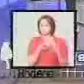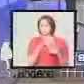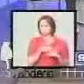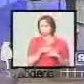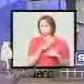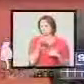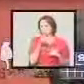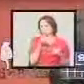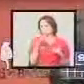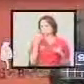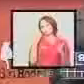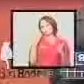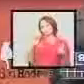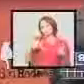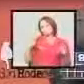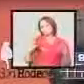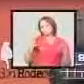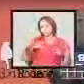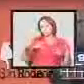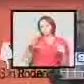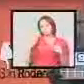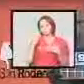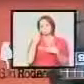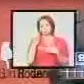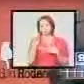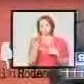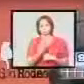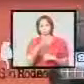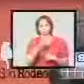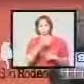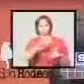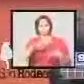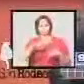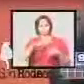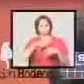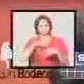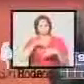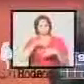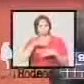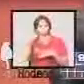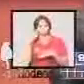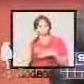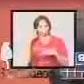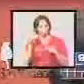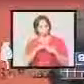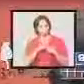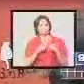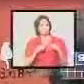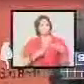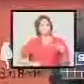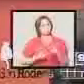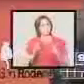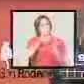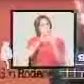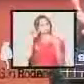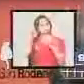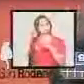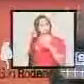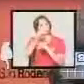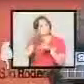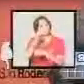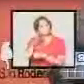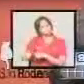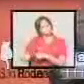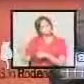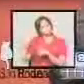Una de las cosas que se revisan siempre es si las personas van a tener la capacidad para poder afrontar las mensualidades